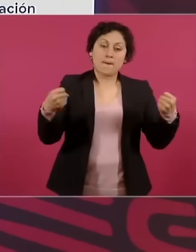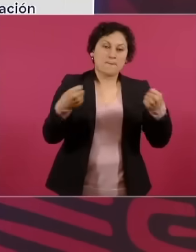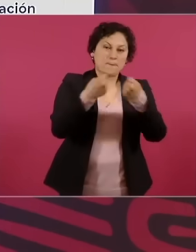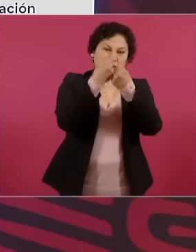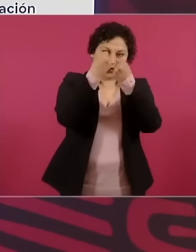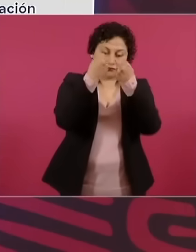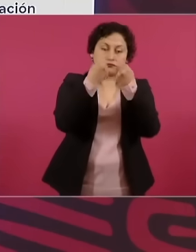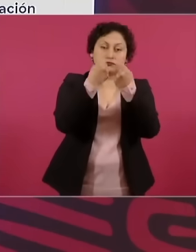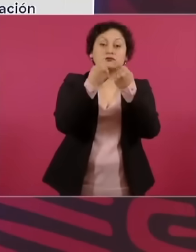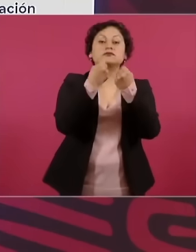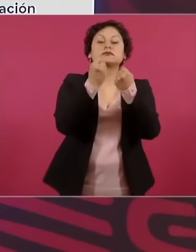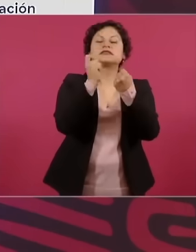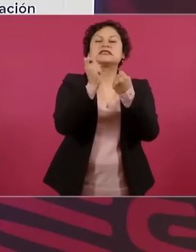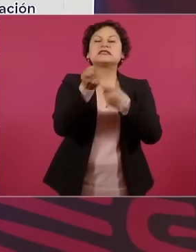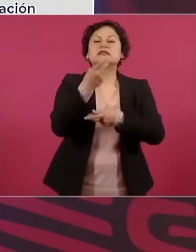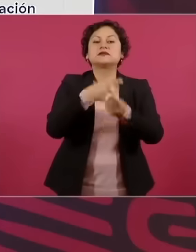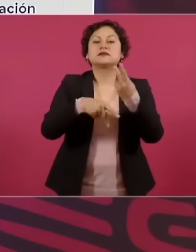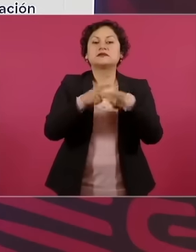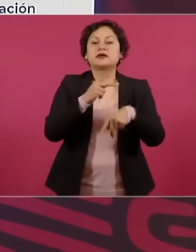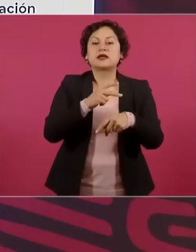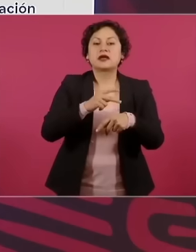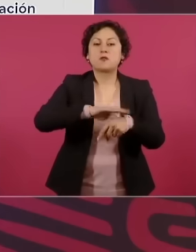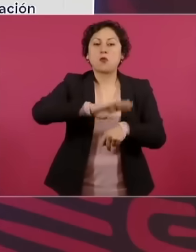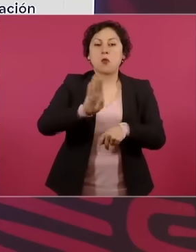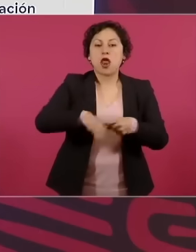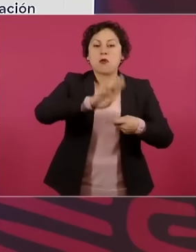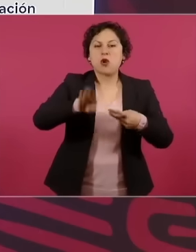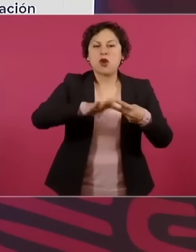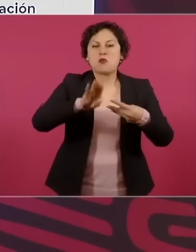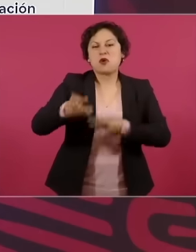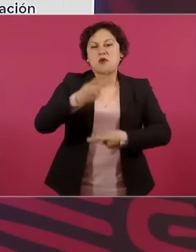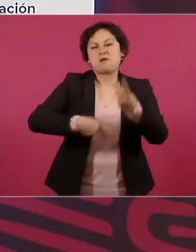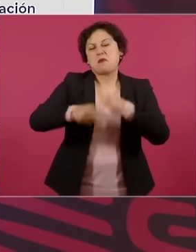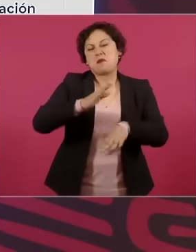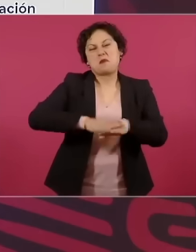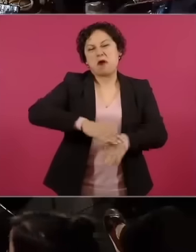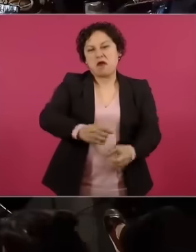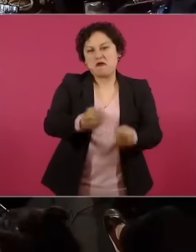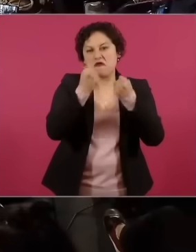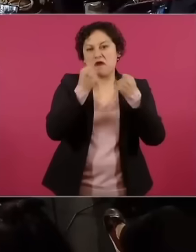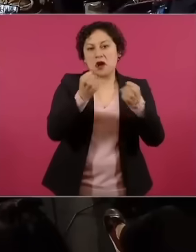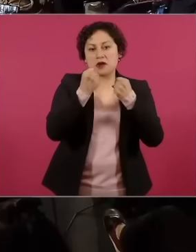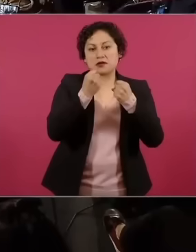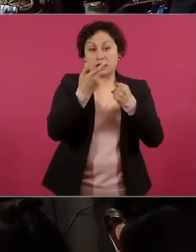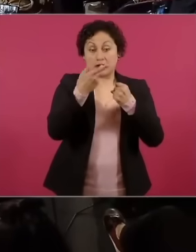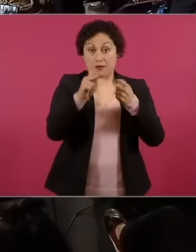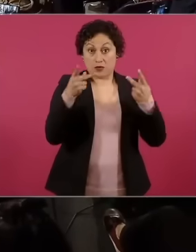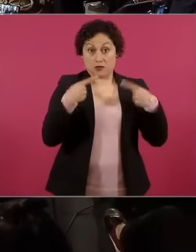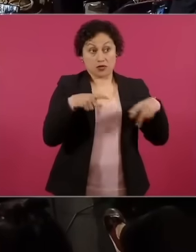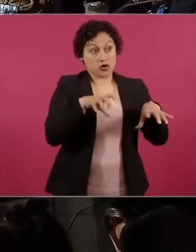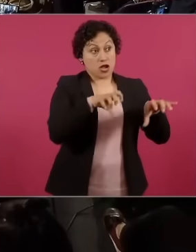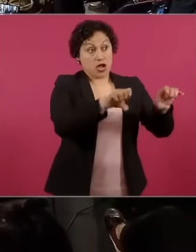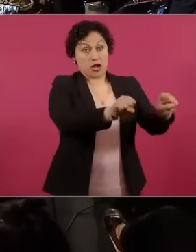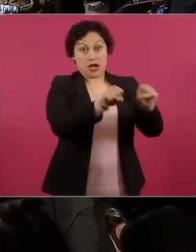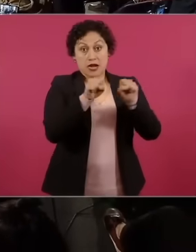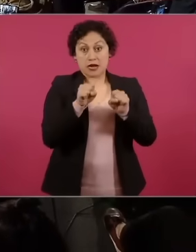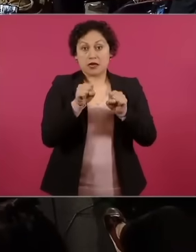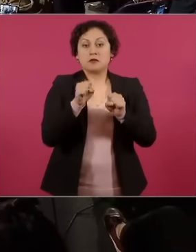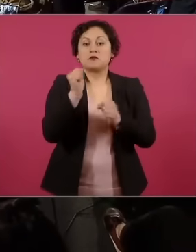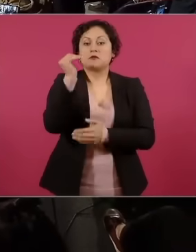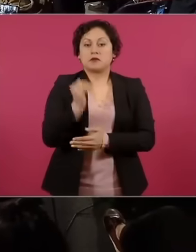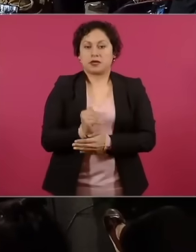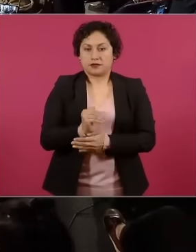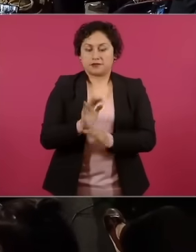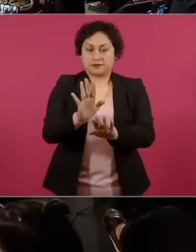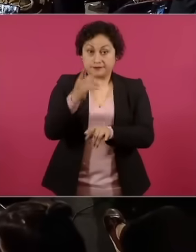muertos que los heridos y que los detenidos. Aquí en el 11, cuando se firmó